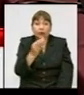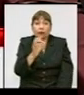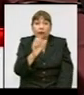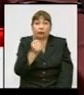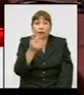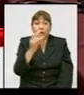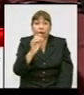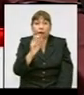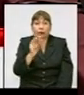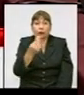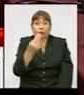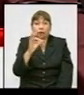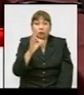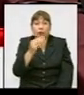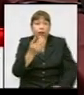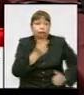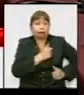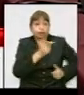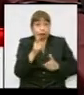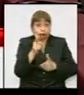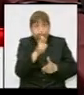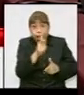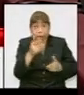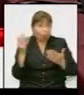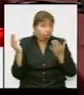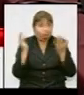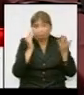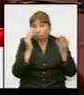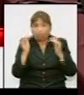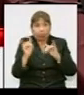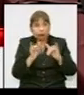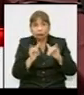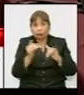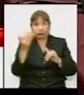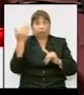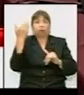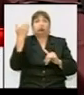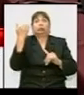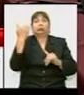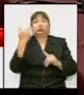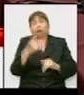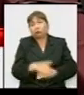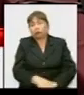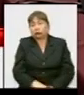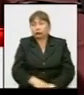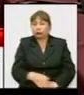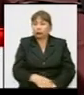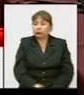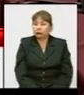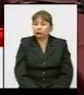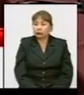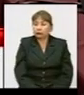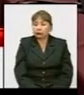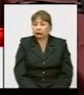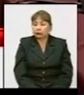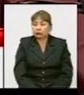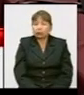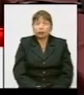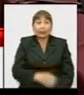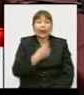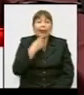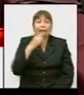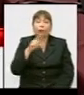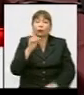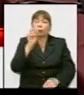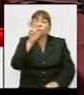1918-19, no tiene punto de comparación con lo que se puede hacer con un clic hoy en día. Siguiente. Estos son los tres